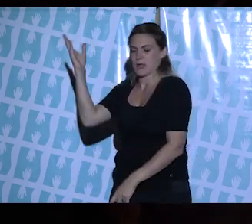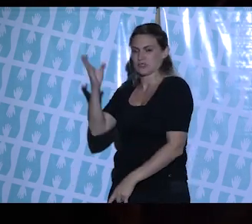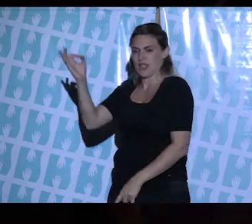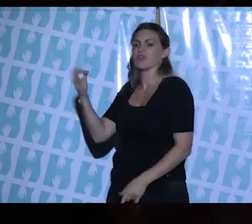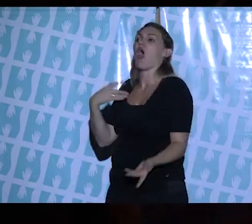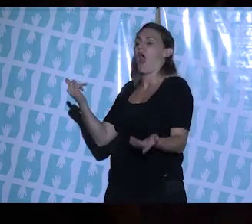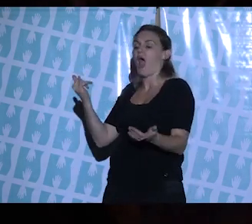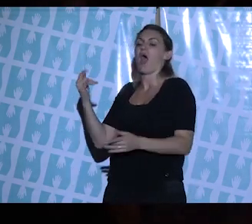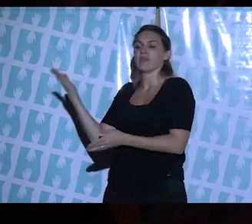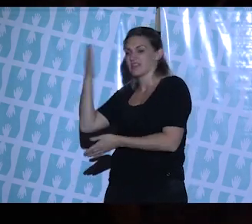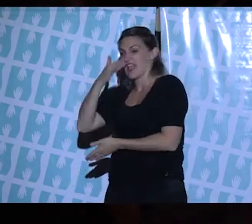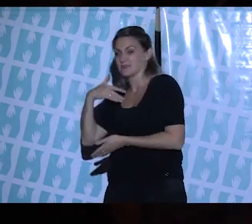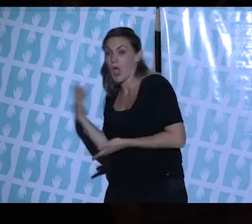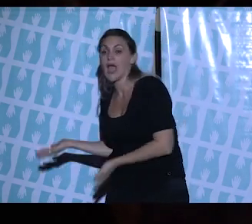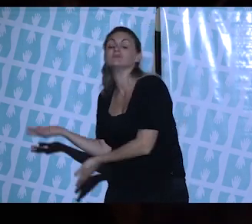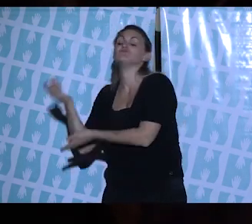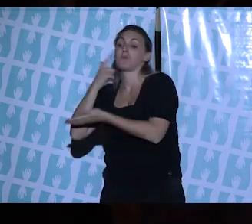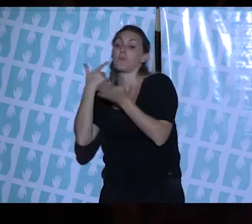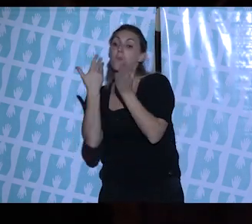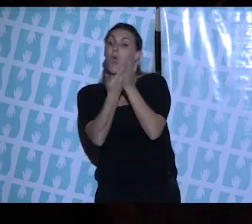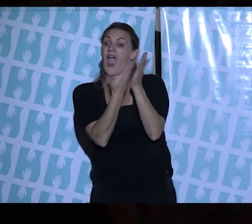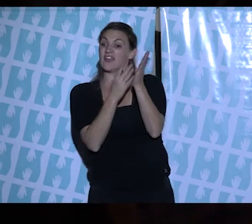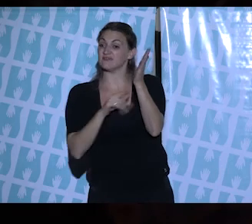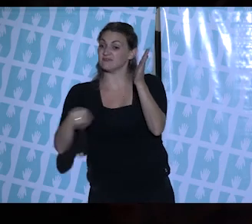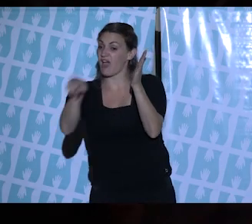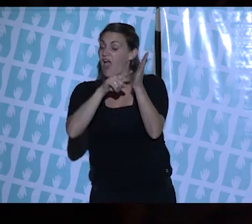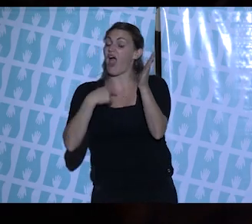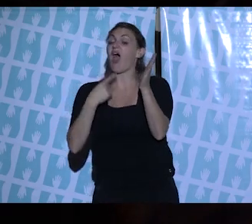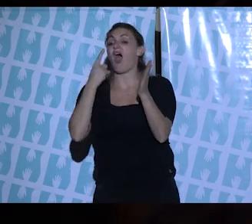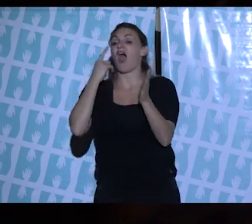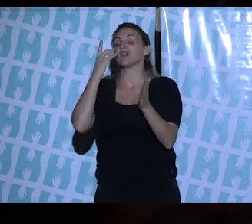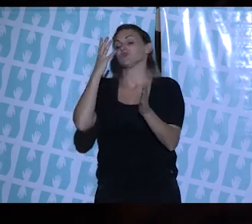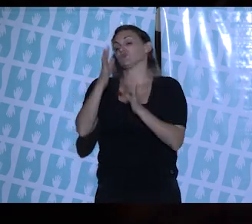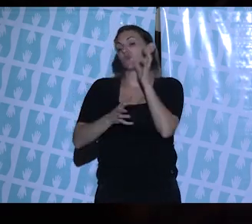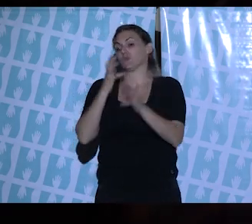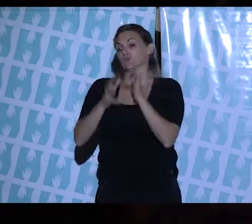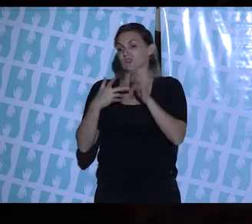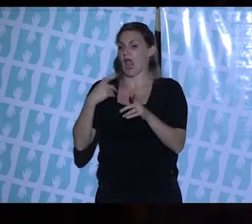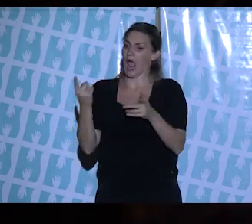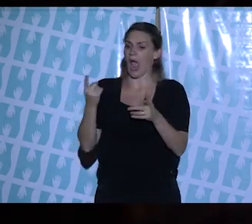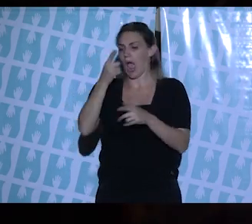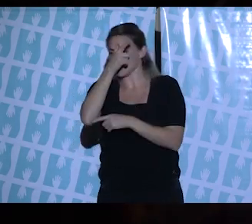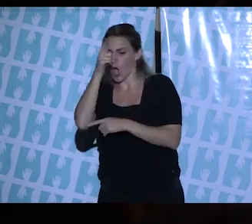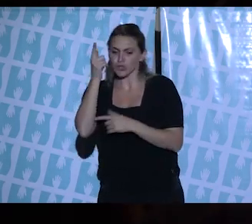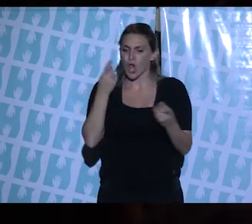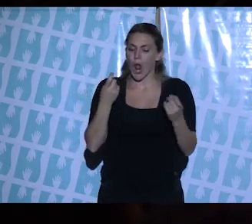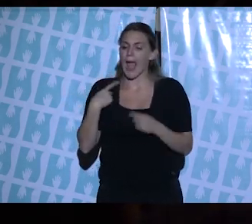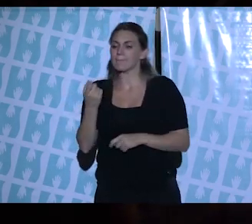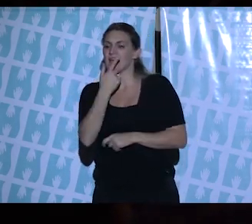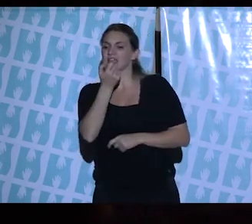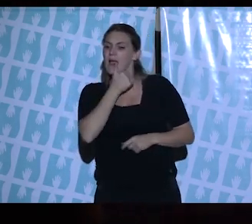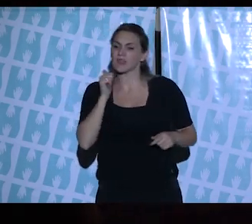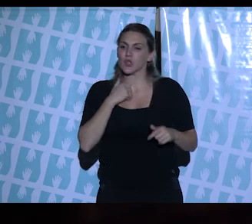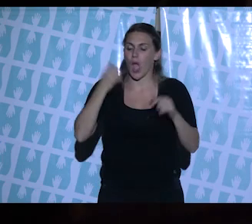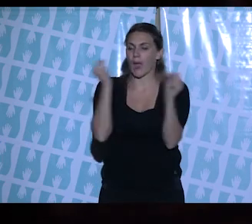la aprobación a los organismos reguladores de medicamentos y recién entonces alcanza a estar disponible para los